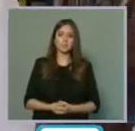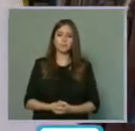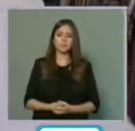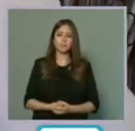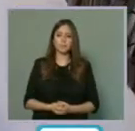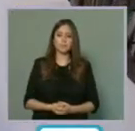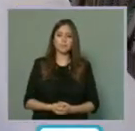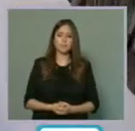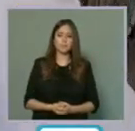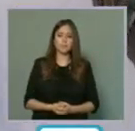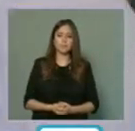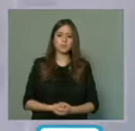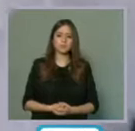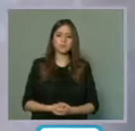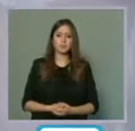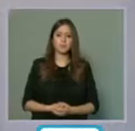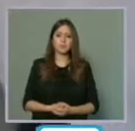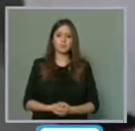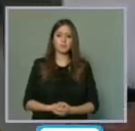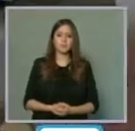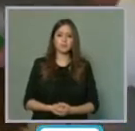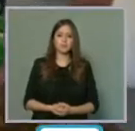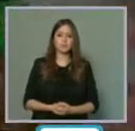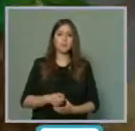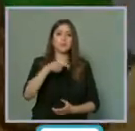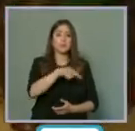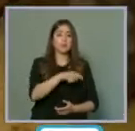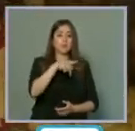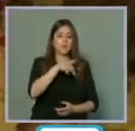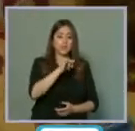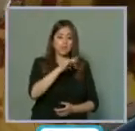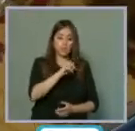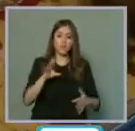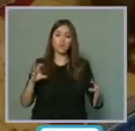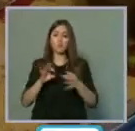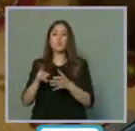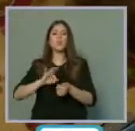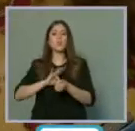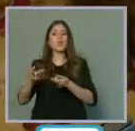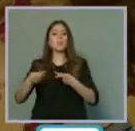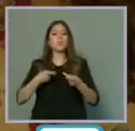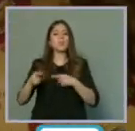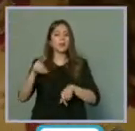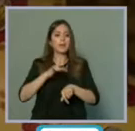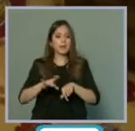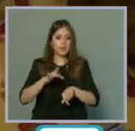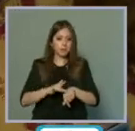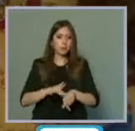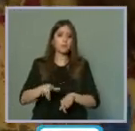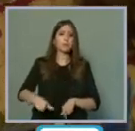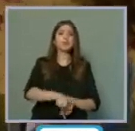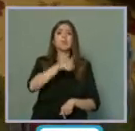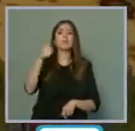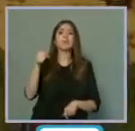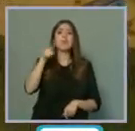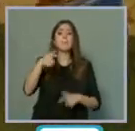El kefir hacemos tvorak. requesón. El requesón. Y luego ese pastelito con